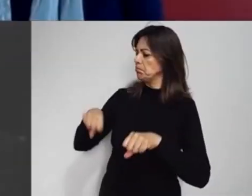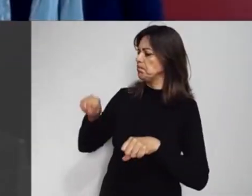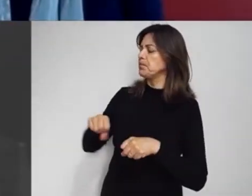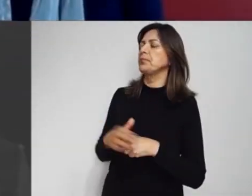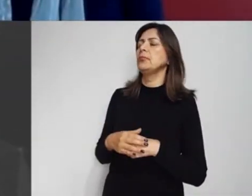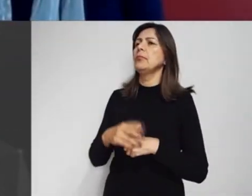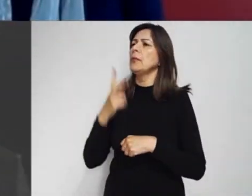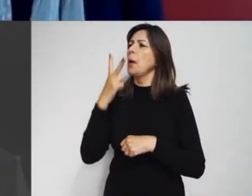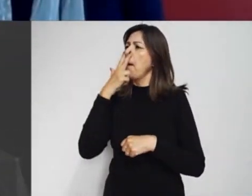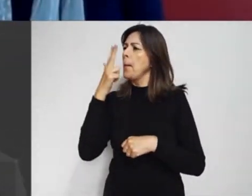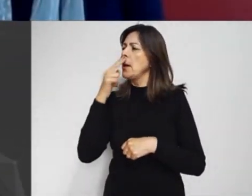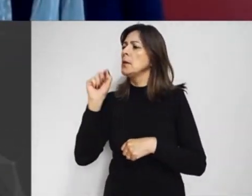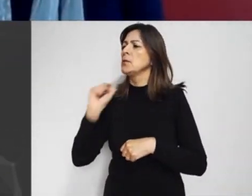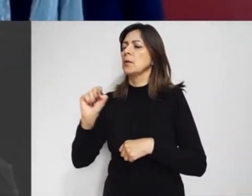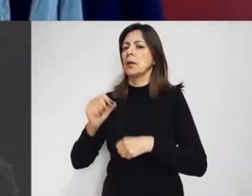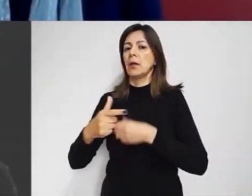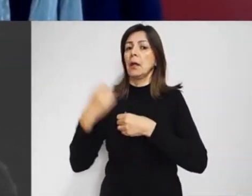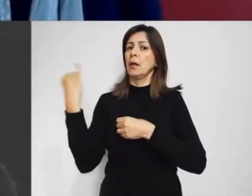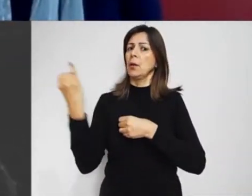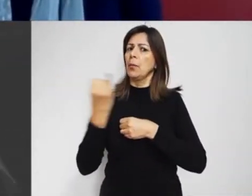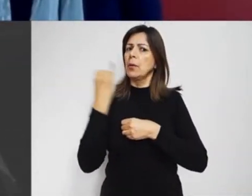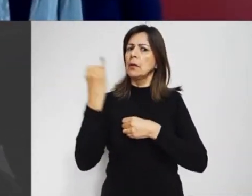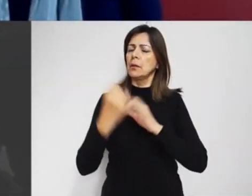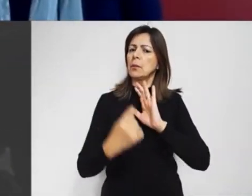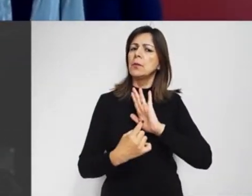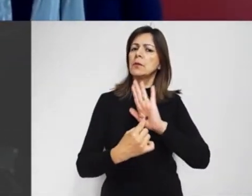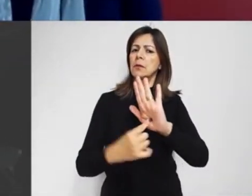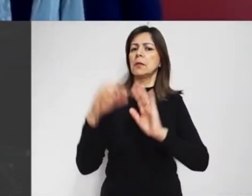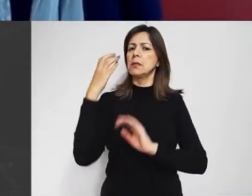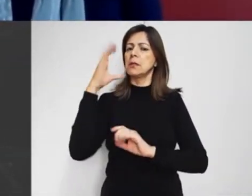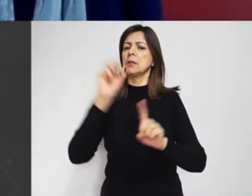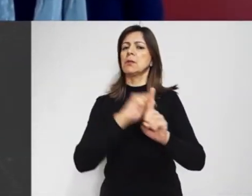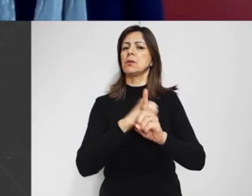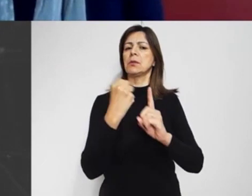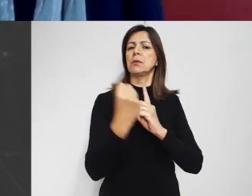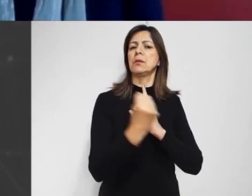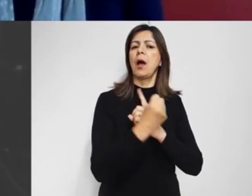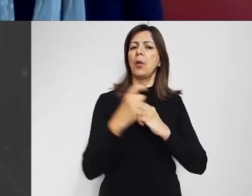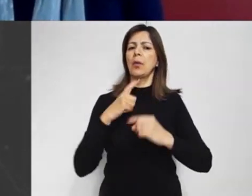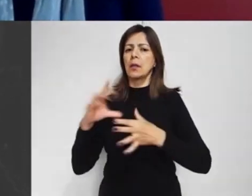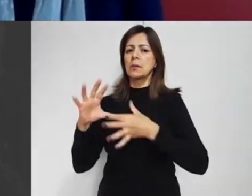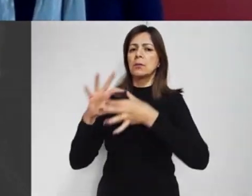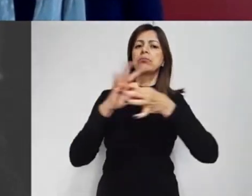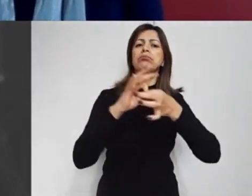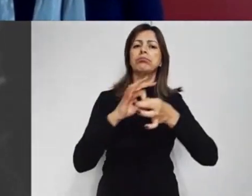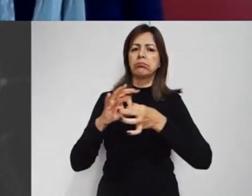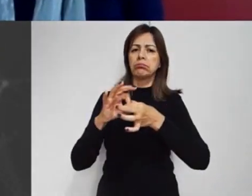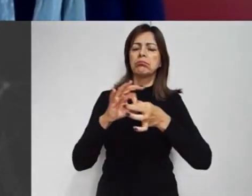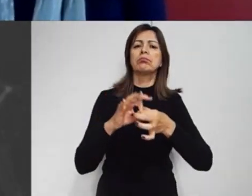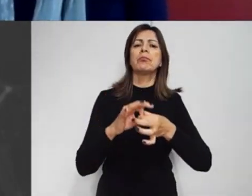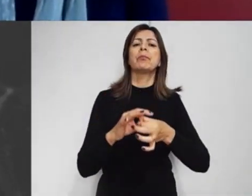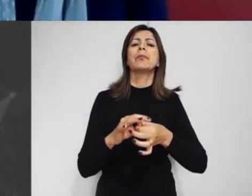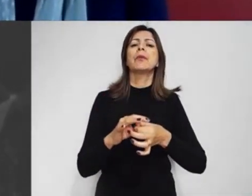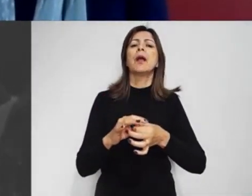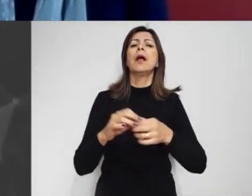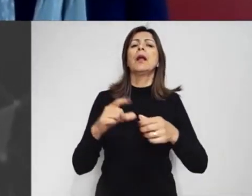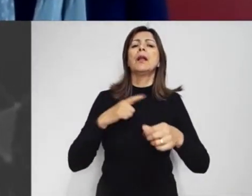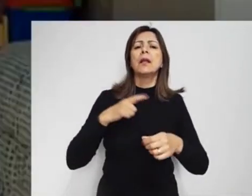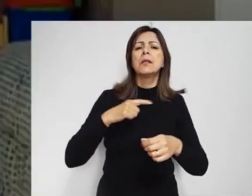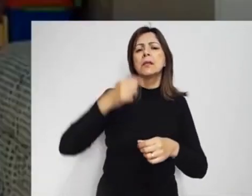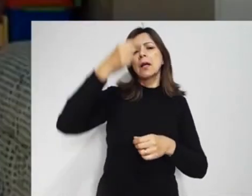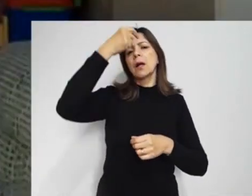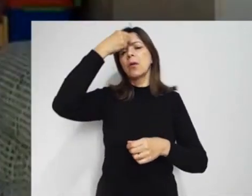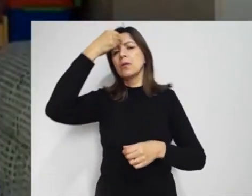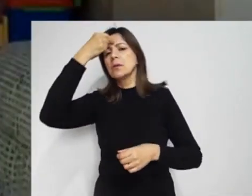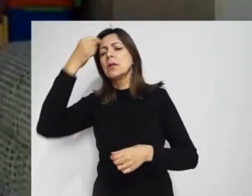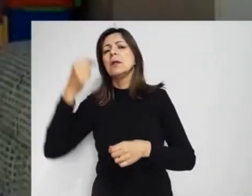Es necesario destacar de las ciencias sociales, que son en general las olvidadas, digamos, o las relegadas, o las consideradas subsidiarias de otros tipos de